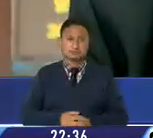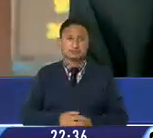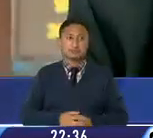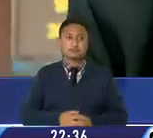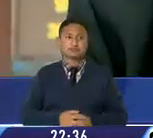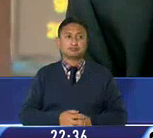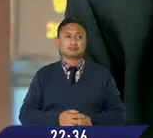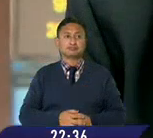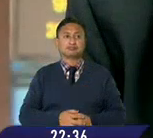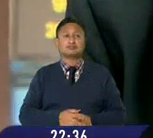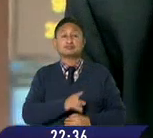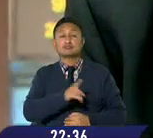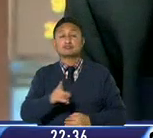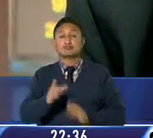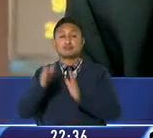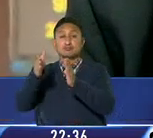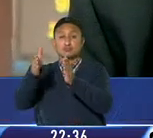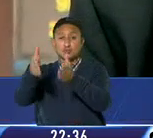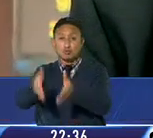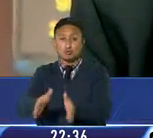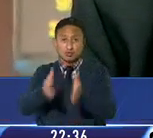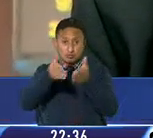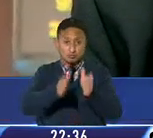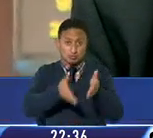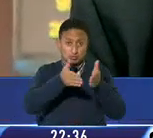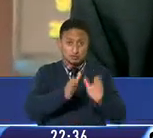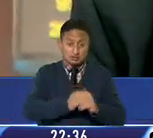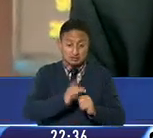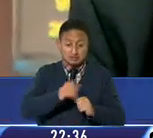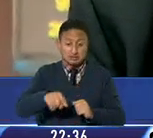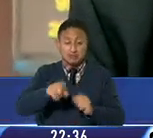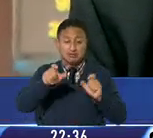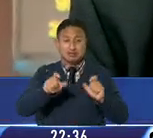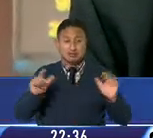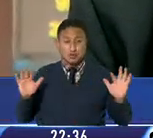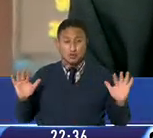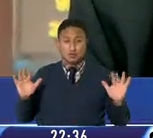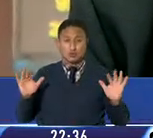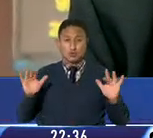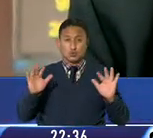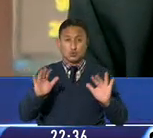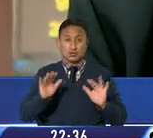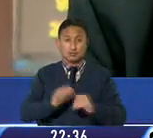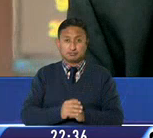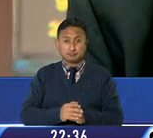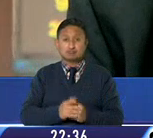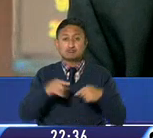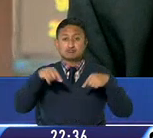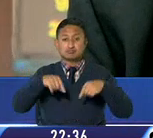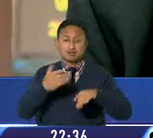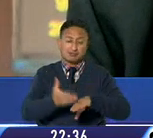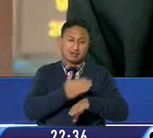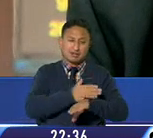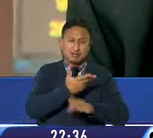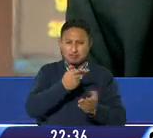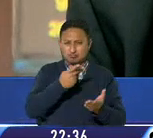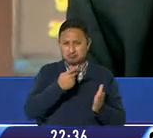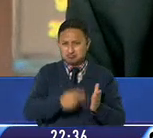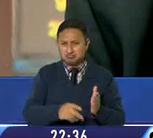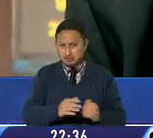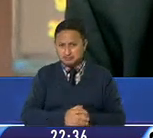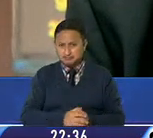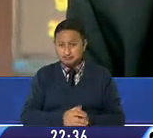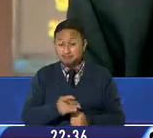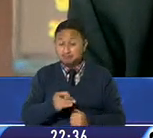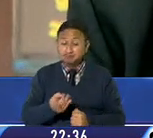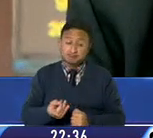los cementerios y en los lugares de concentración del público, tenemos previsto, normalmente